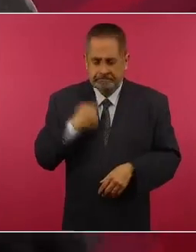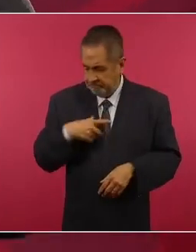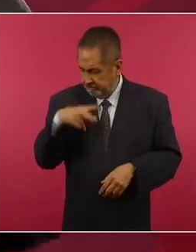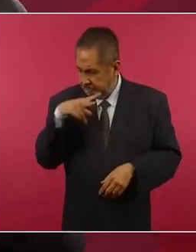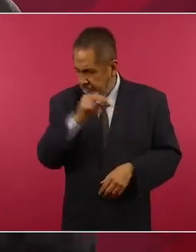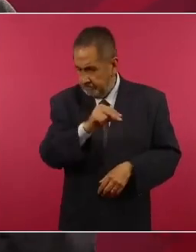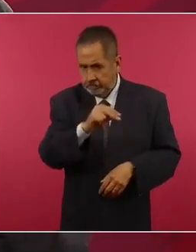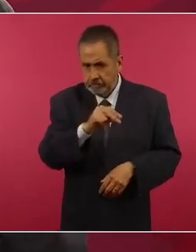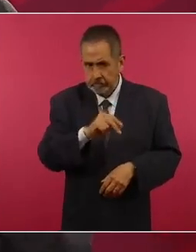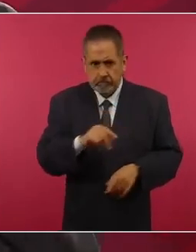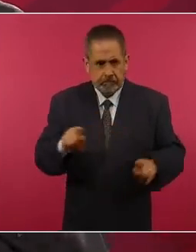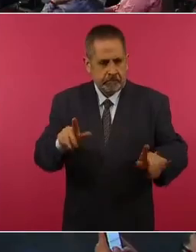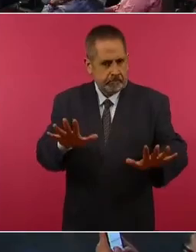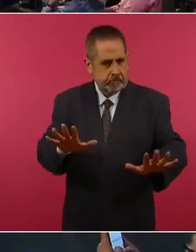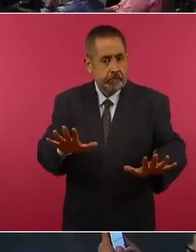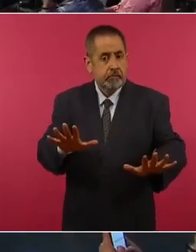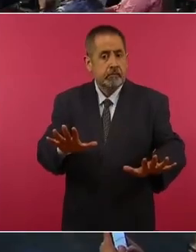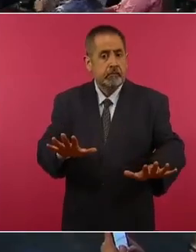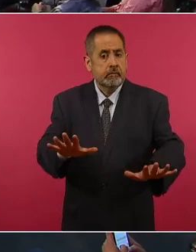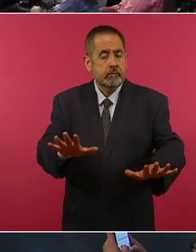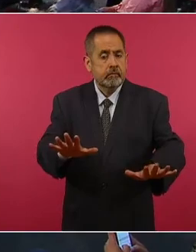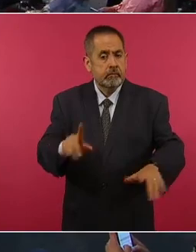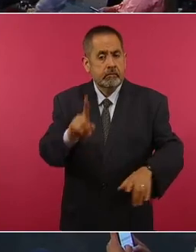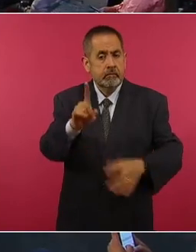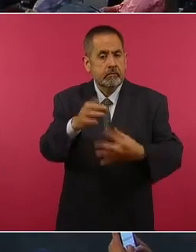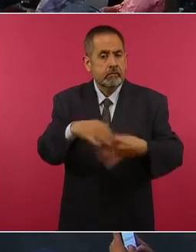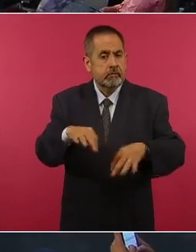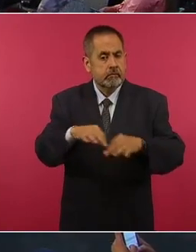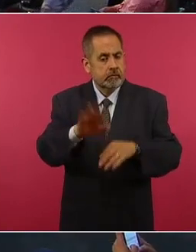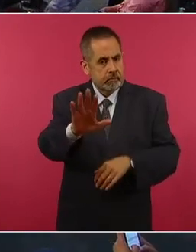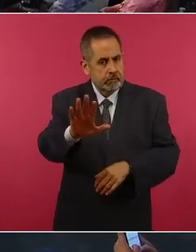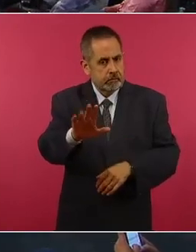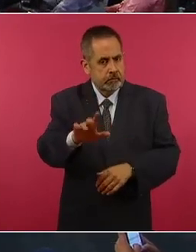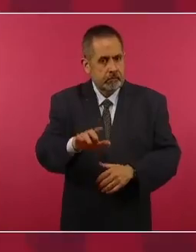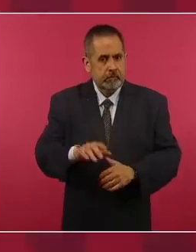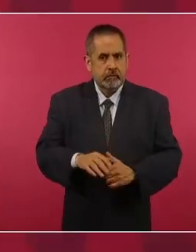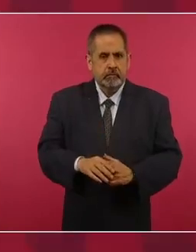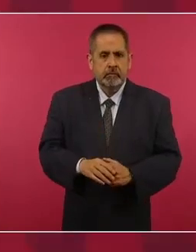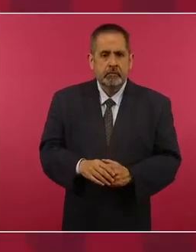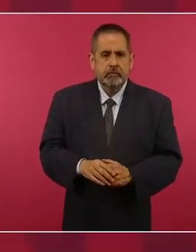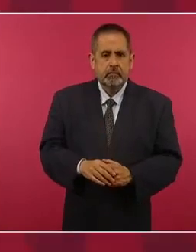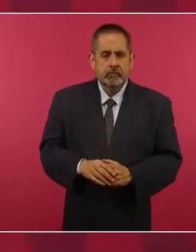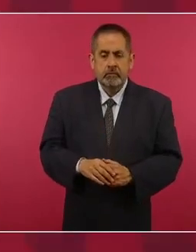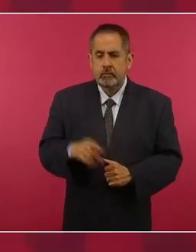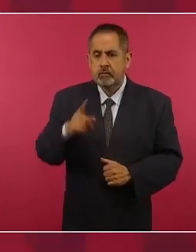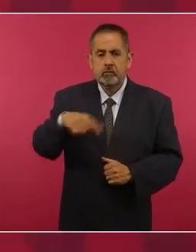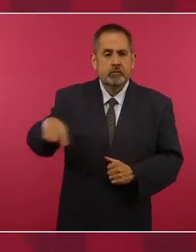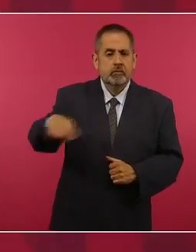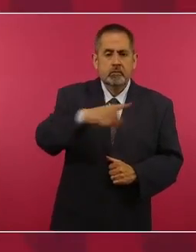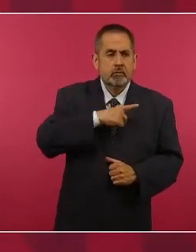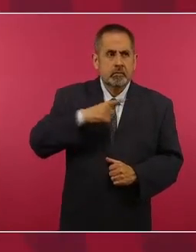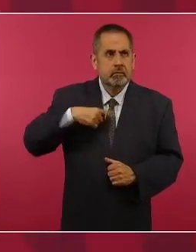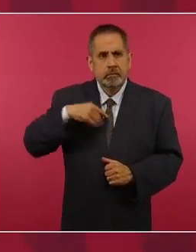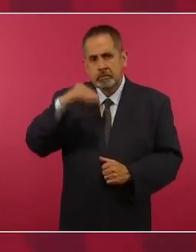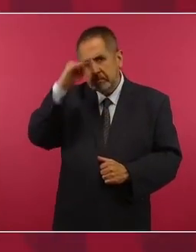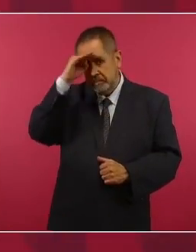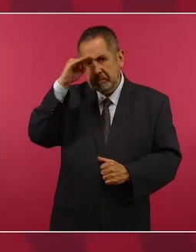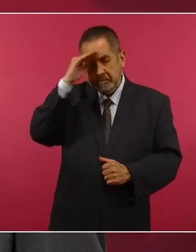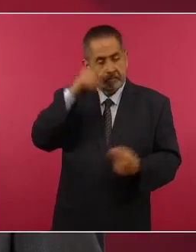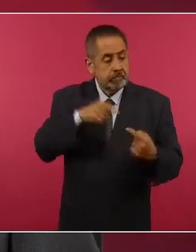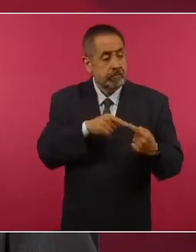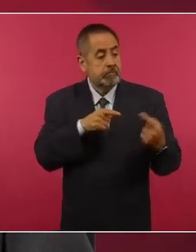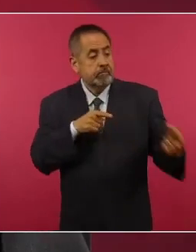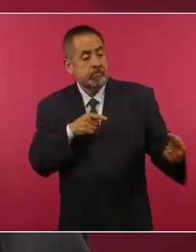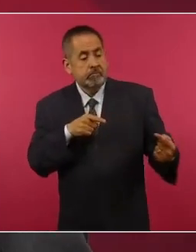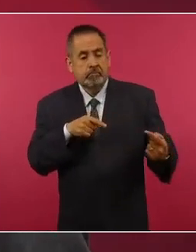Presidente. Permíteme, porque esto es muy importante, que no estén pensando nuestros